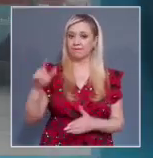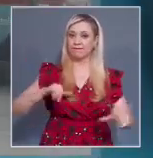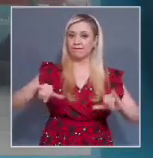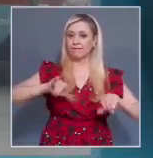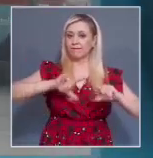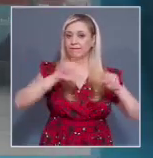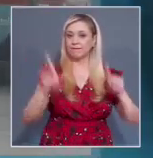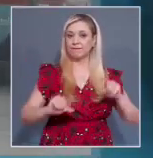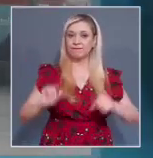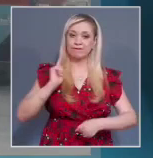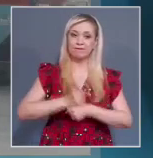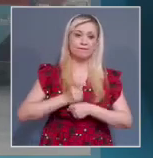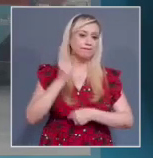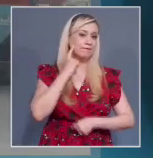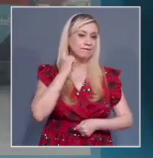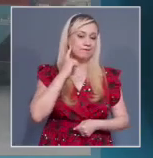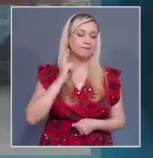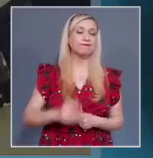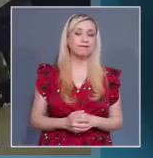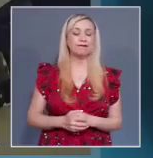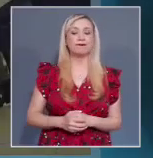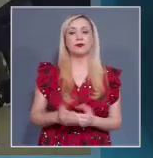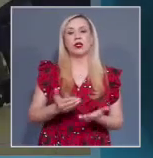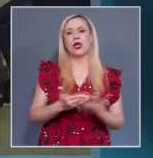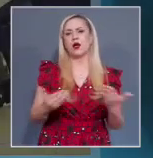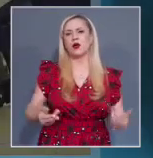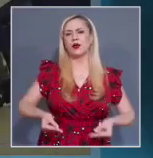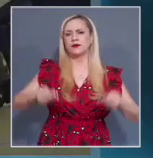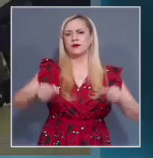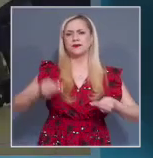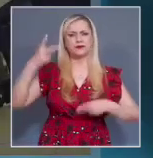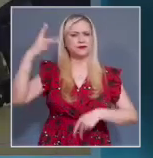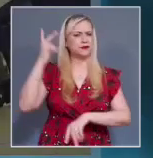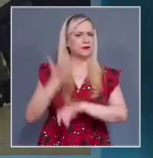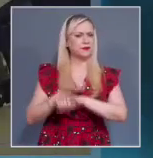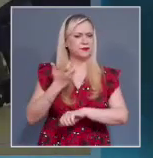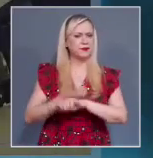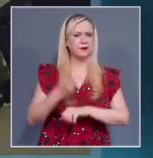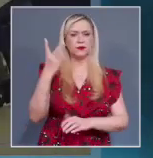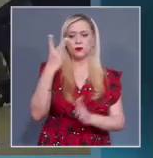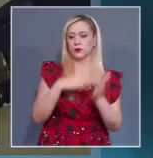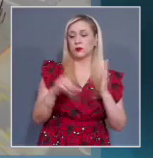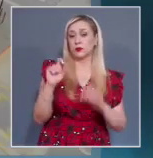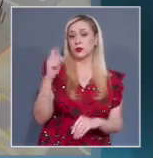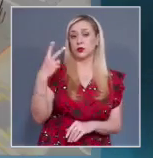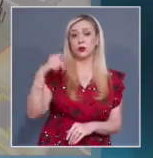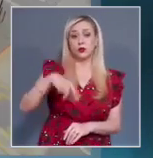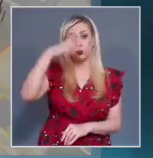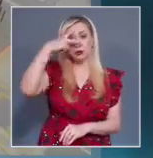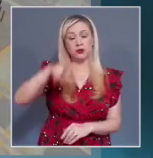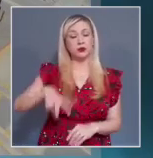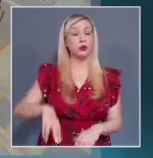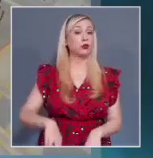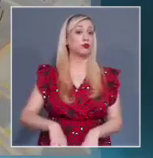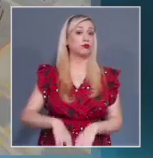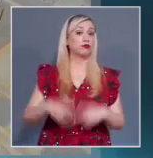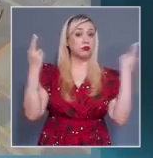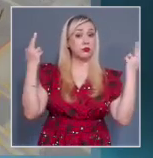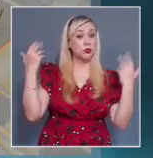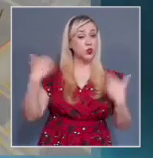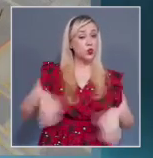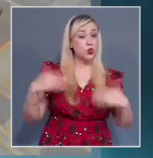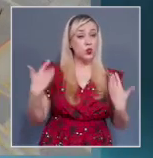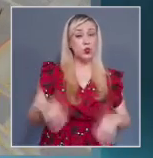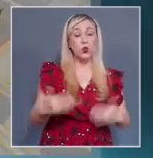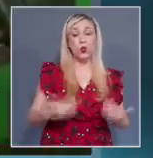Según cifras del Departamento de Comercio de Estados Unidos, en 2022 México rompió récord de importaciones agroalimentarias